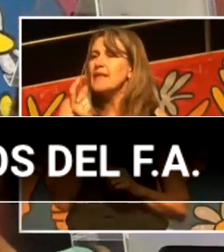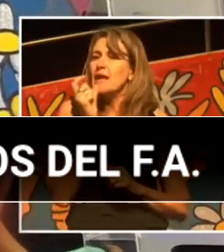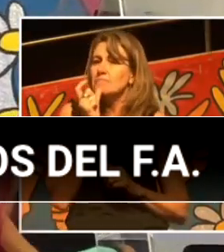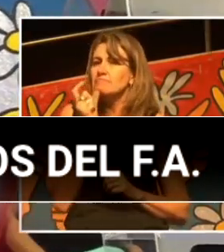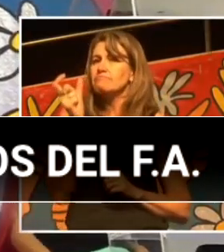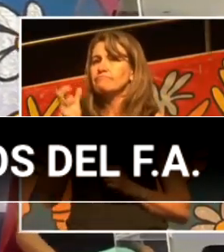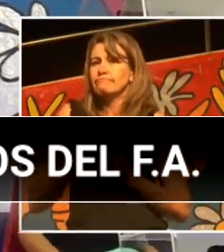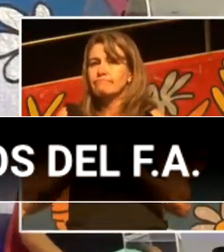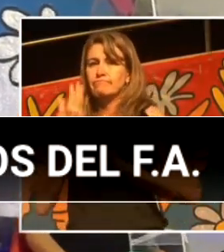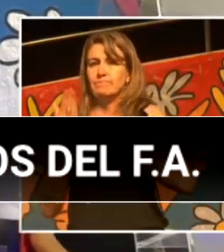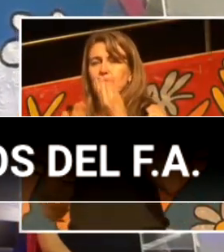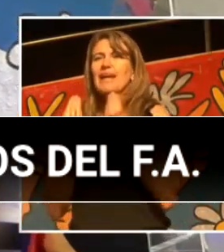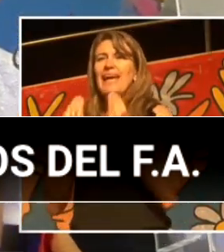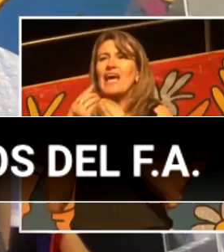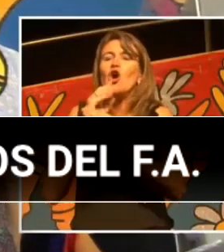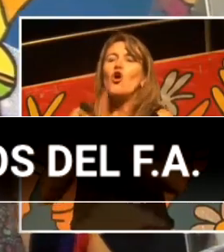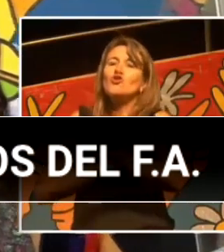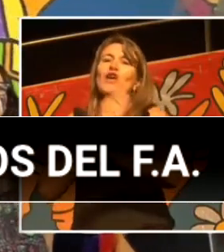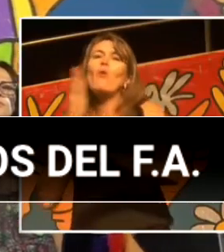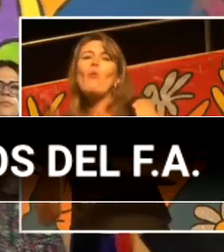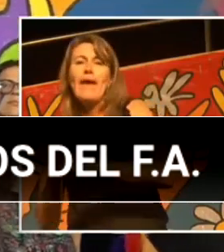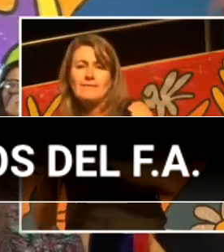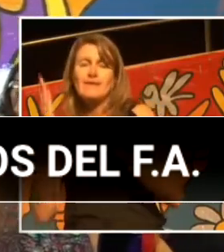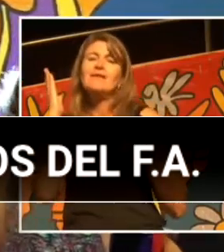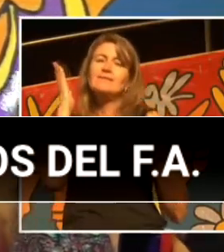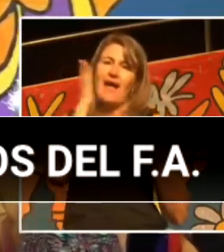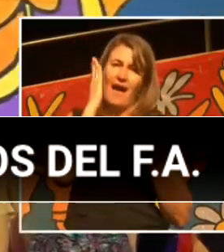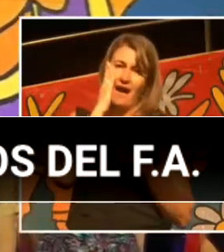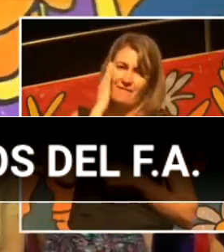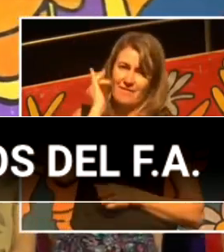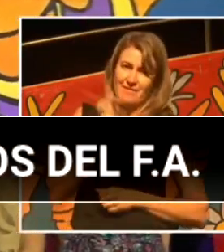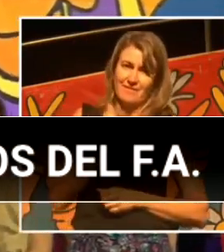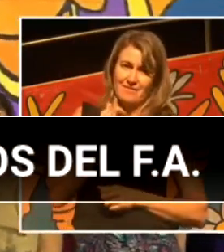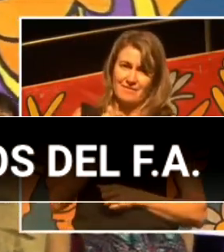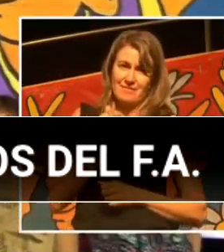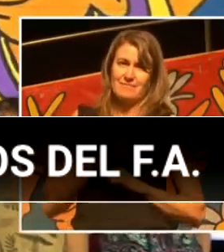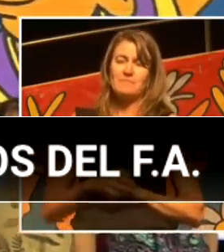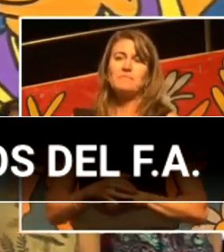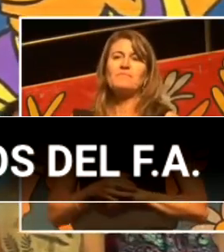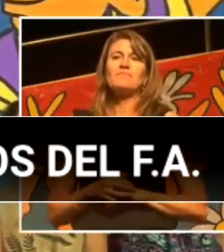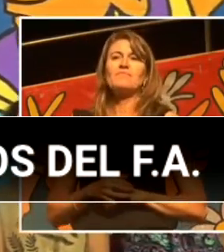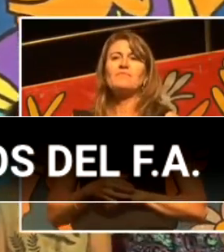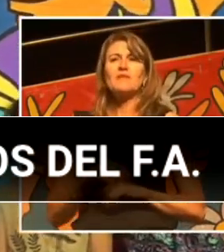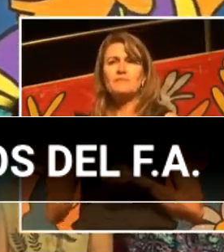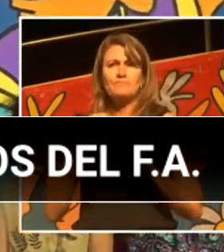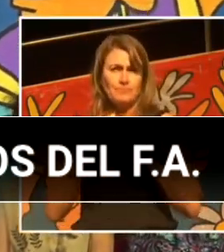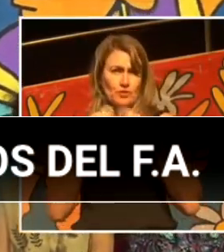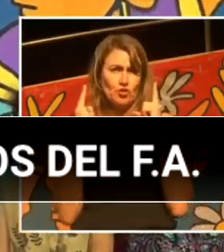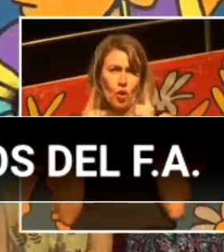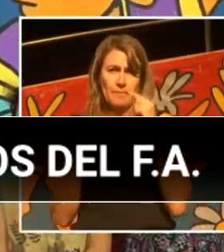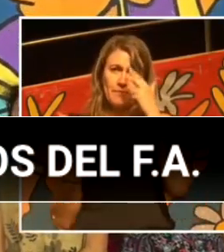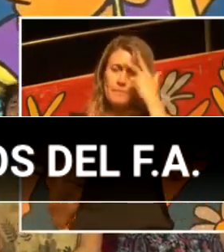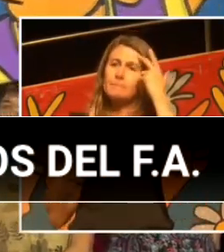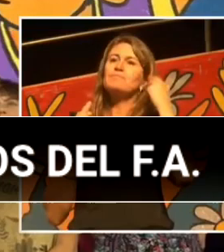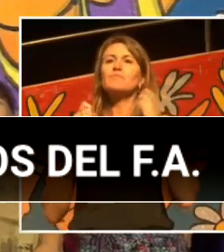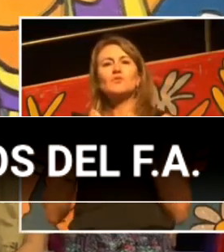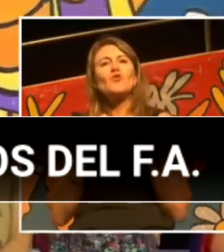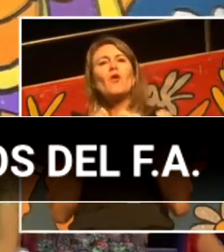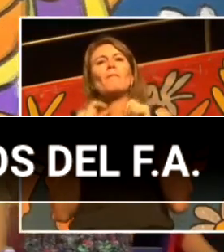Cuáles son los efectos que vamos a tener nosotros seguimos sorprendidos sorprendidos